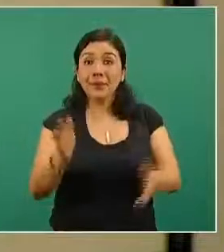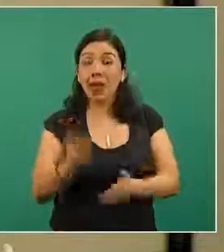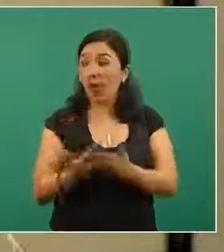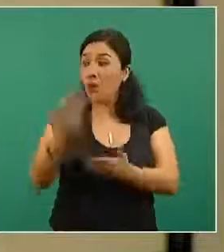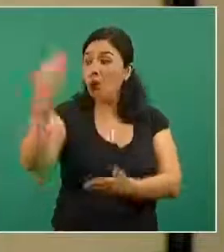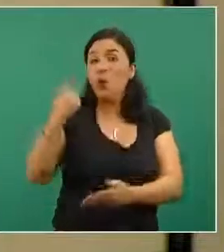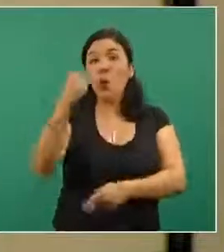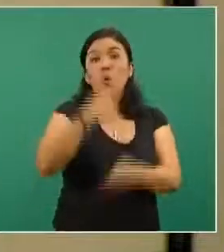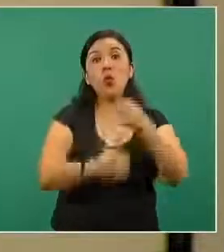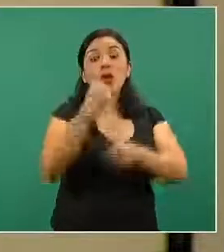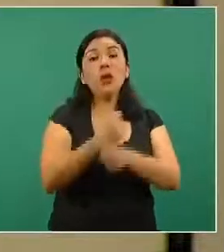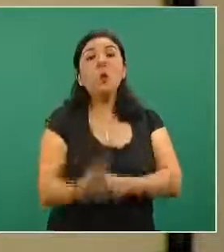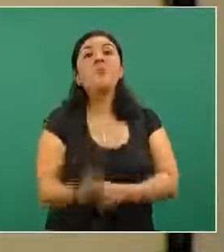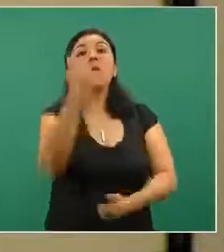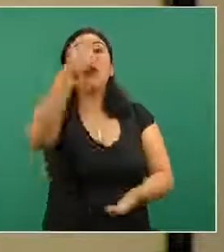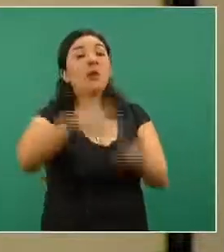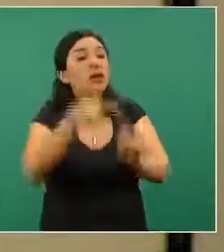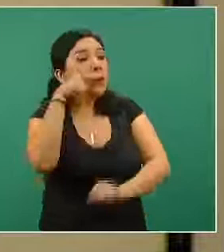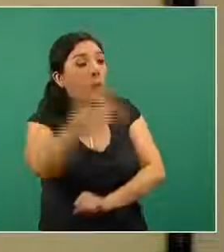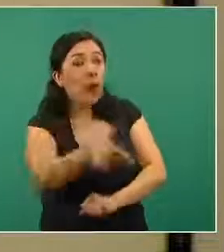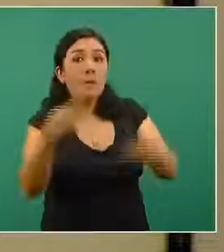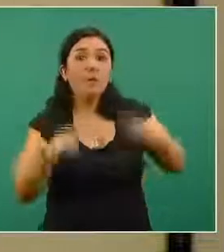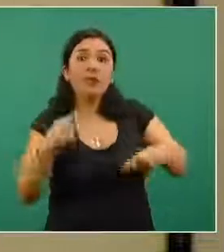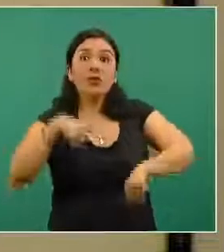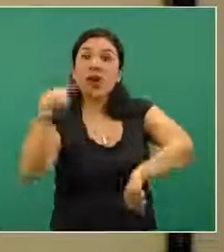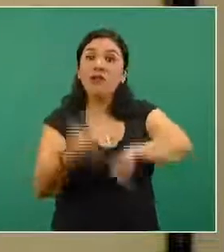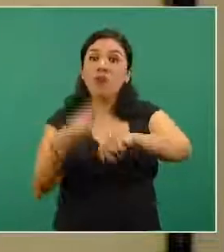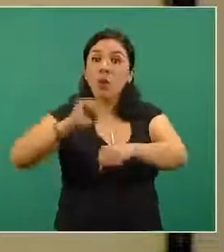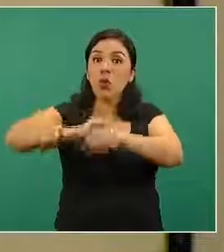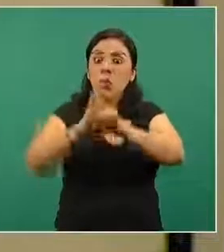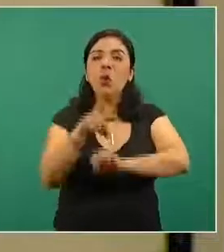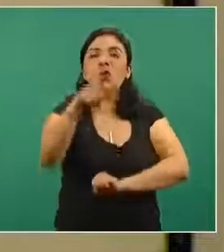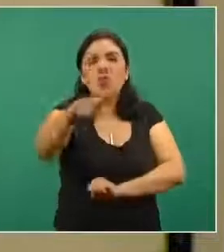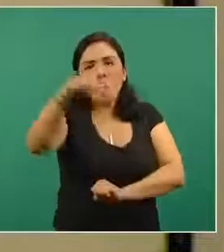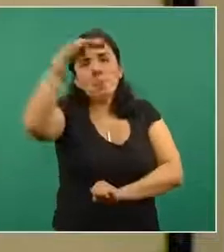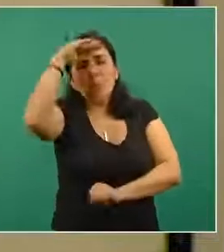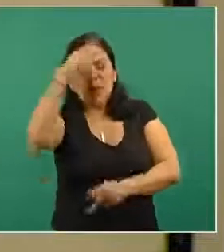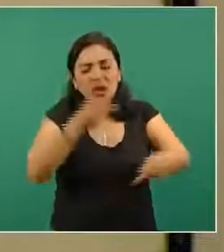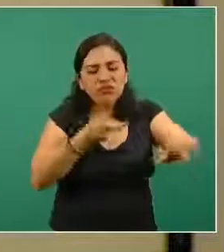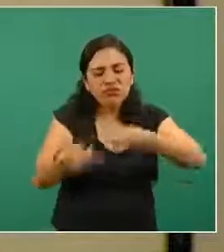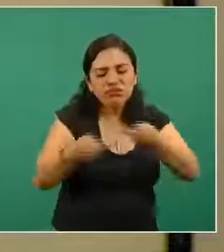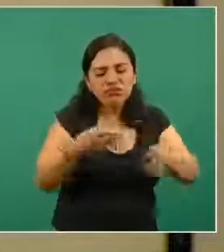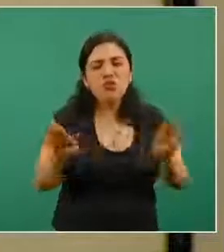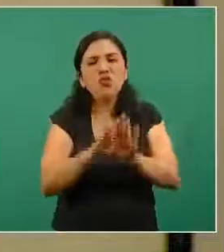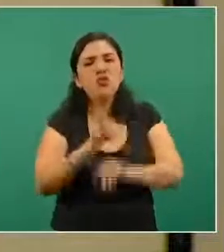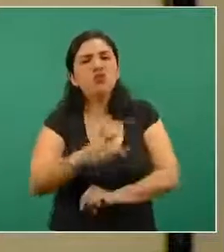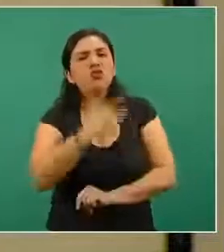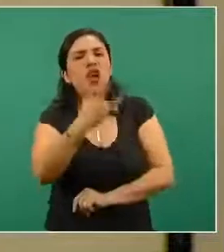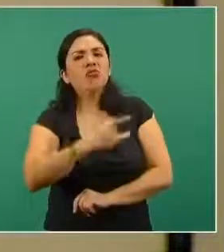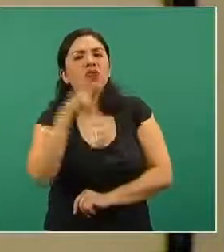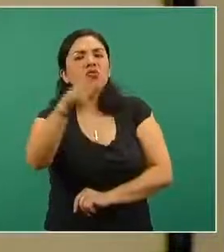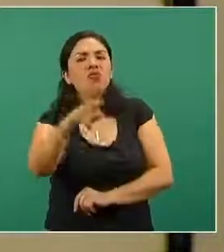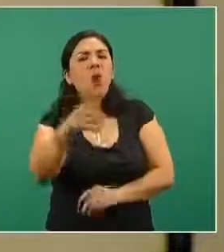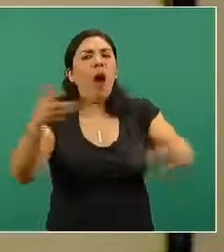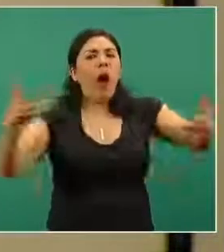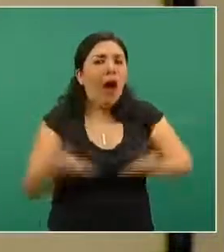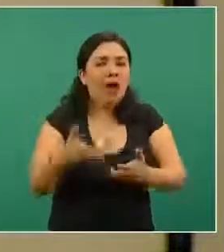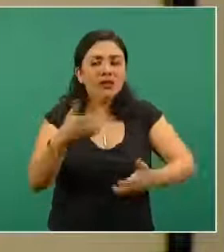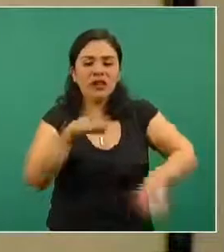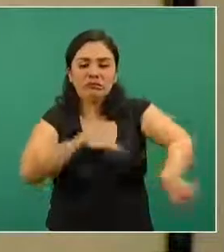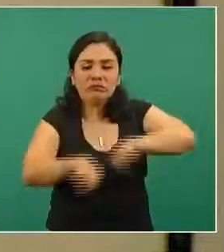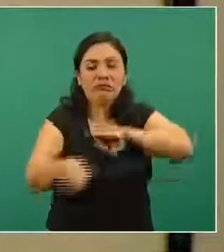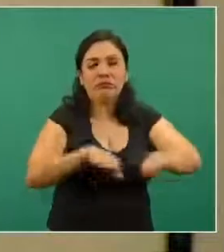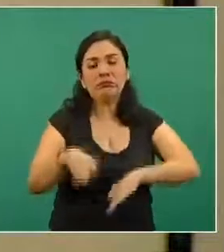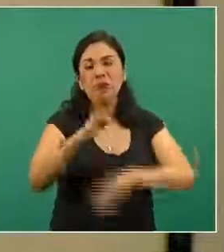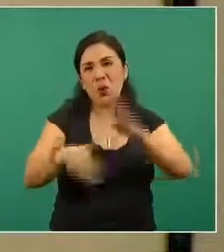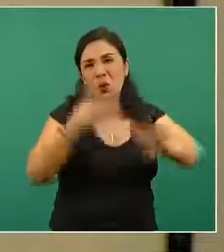caso de COVID-19, ¿qué balance harían en la respuesta que ha tenido el gobierno federal a la pandemia? ¿Cuáles son